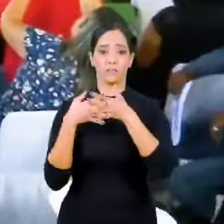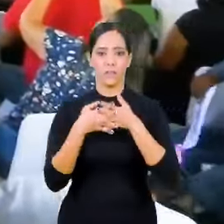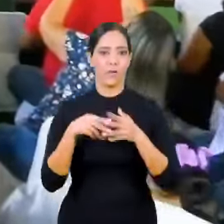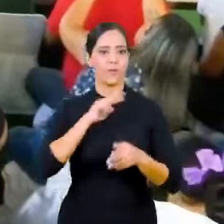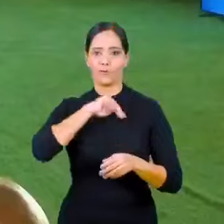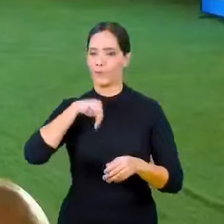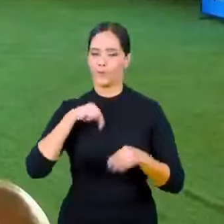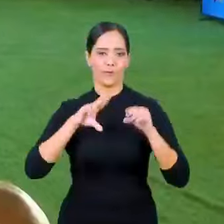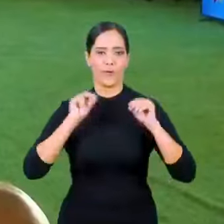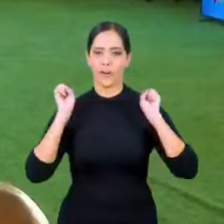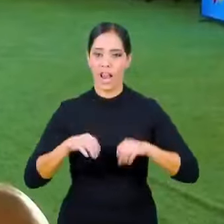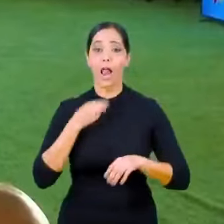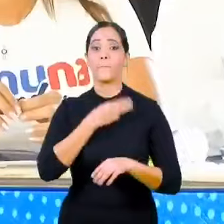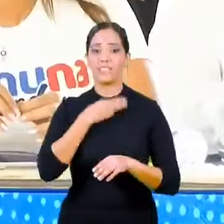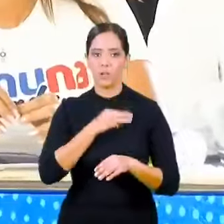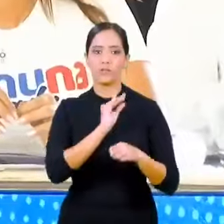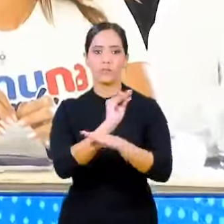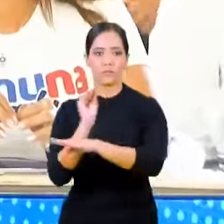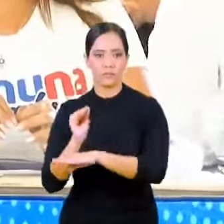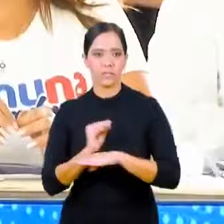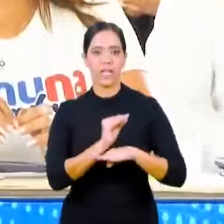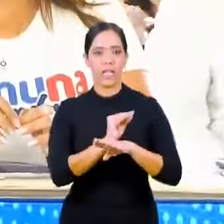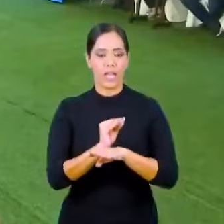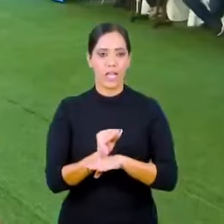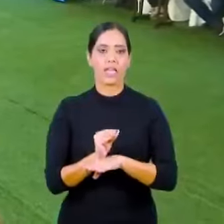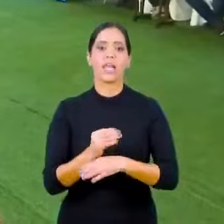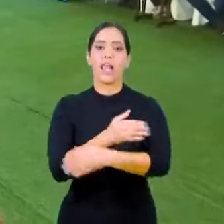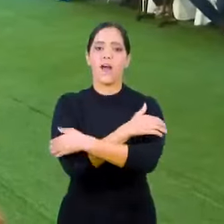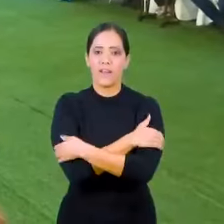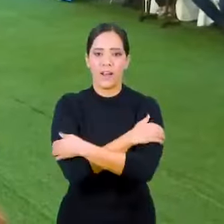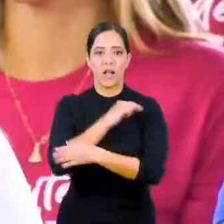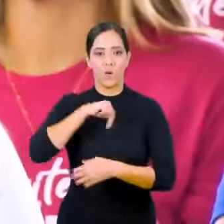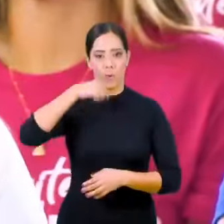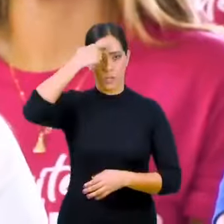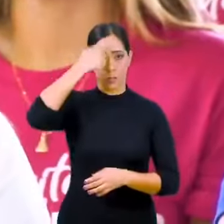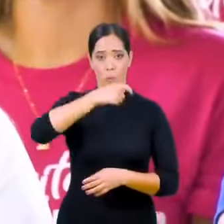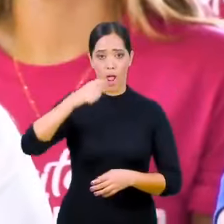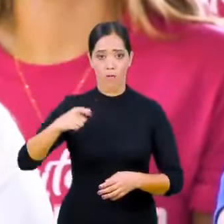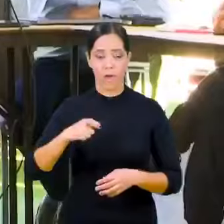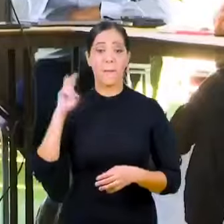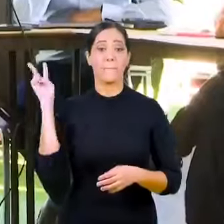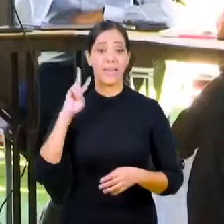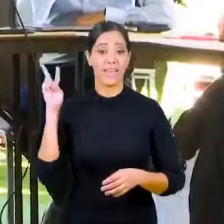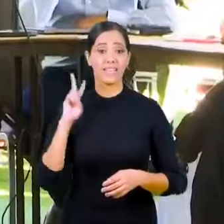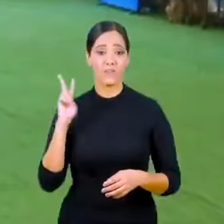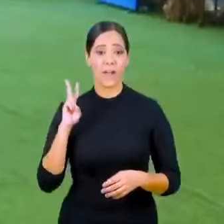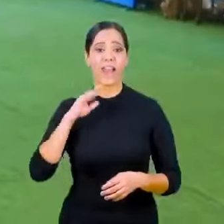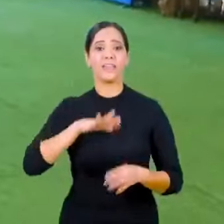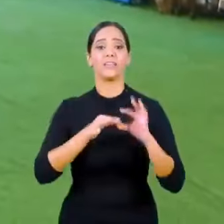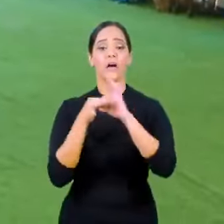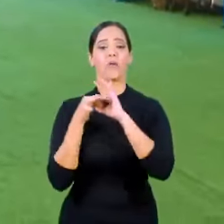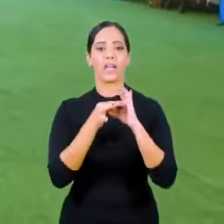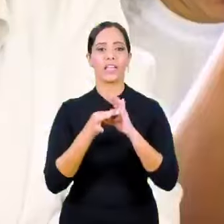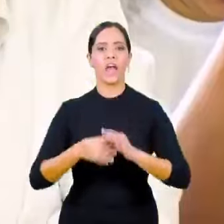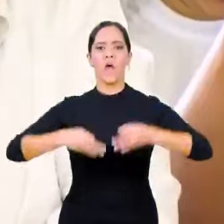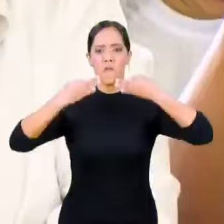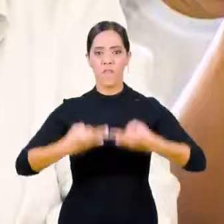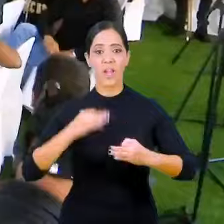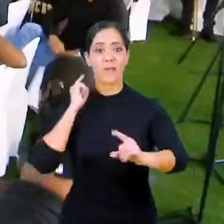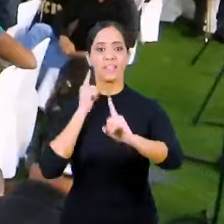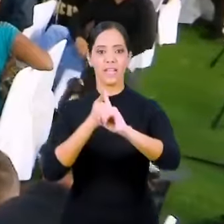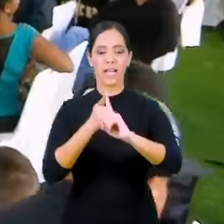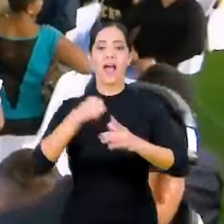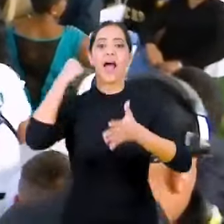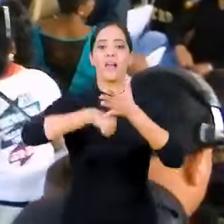no desistimos jamás en la misión de garantizar la protección y el abrazo a nuestro pueblo. Venezuela está unida, firme